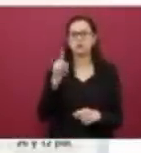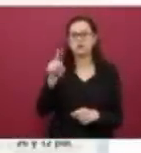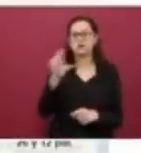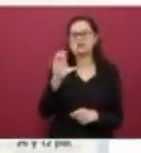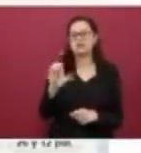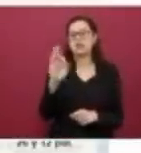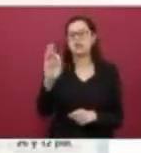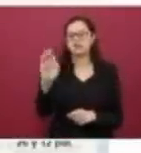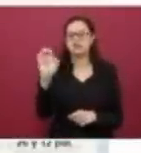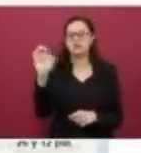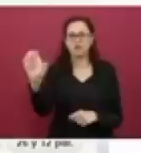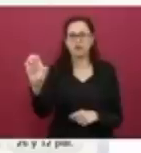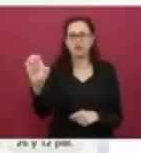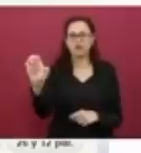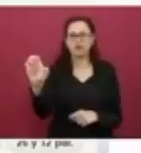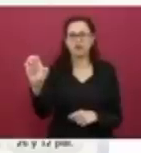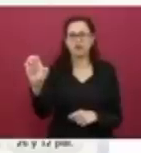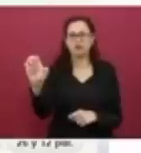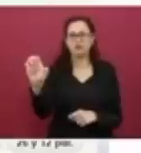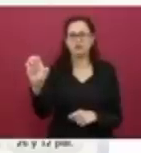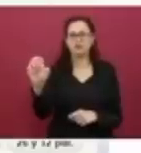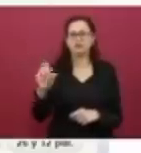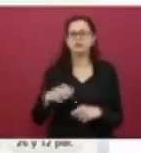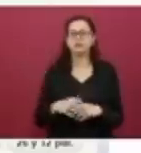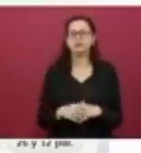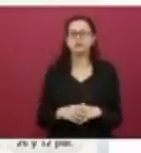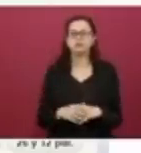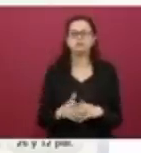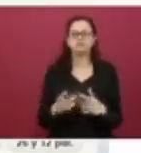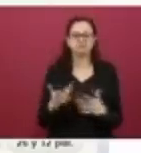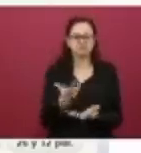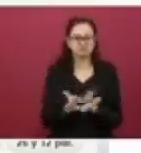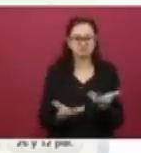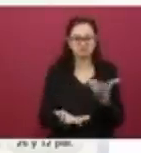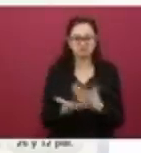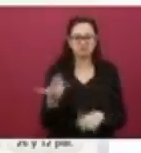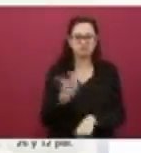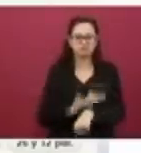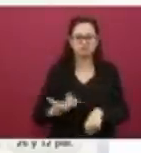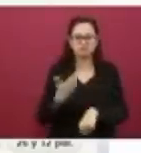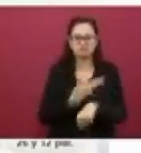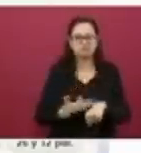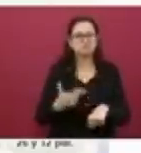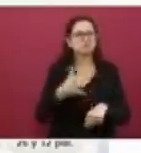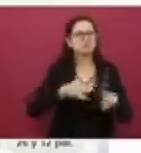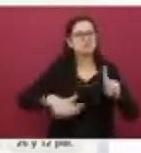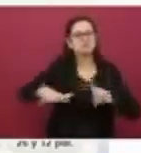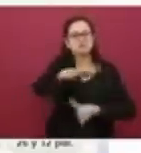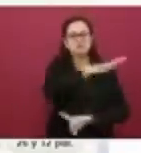está llevando a cabo obras de mitigación